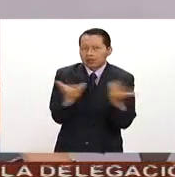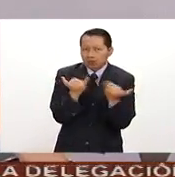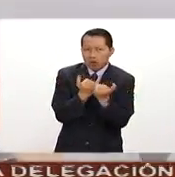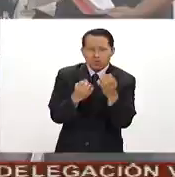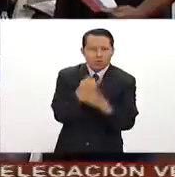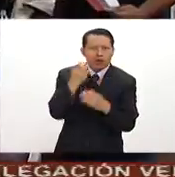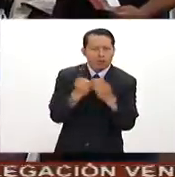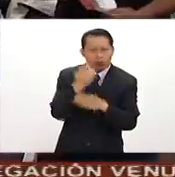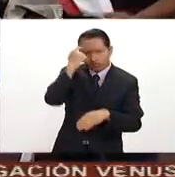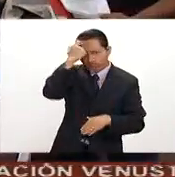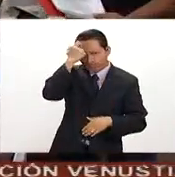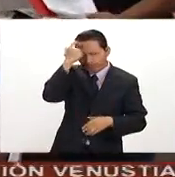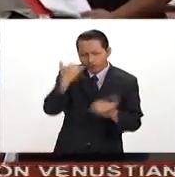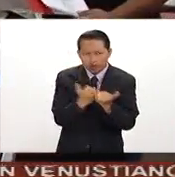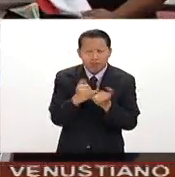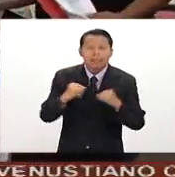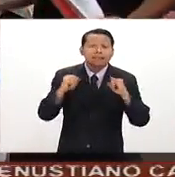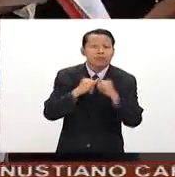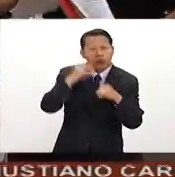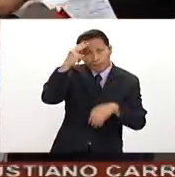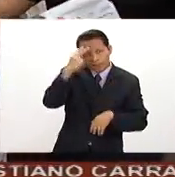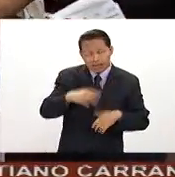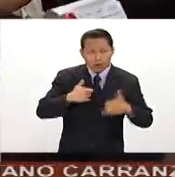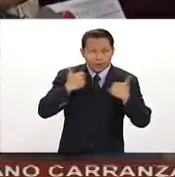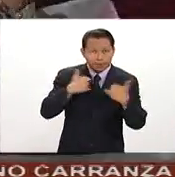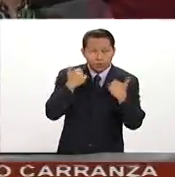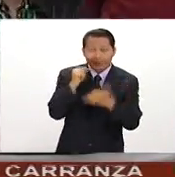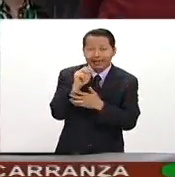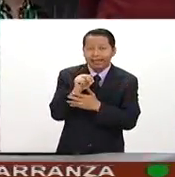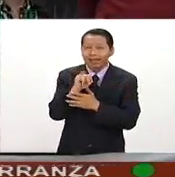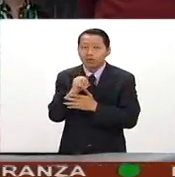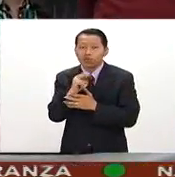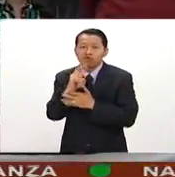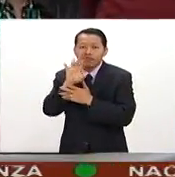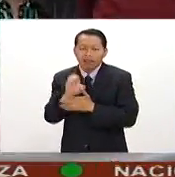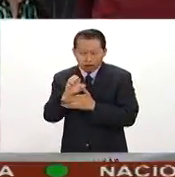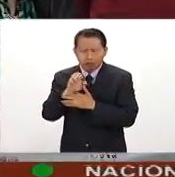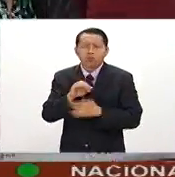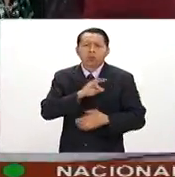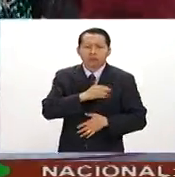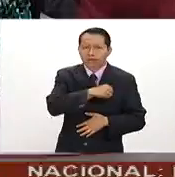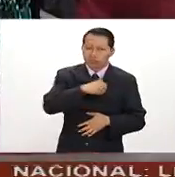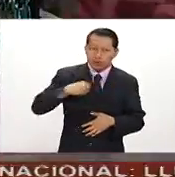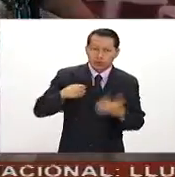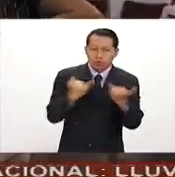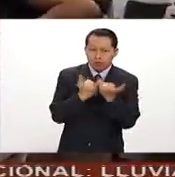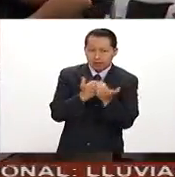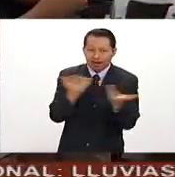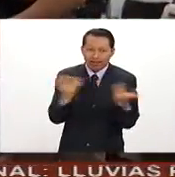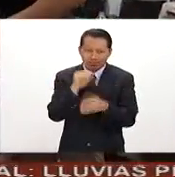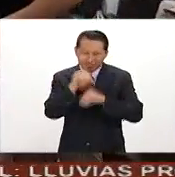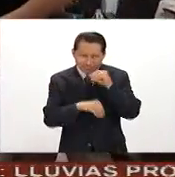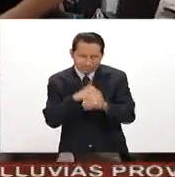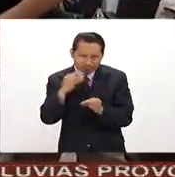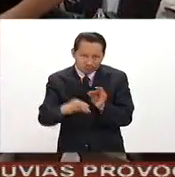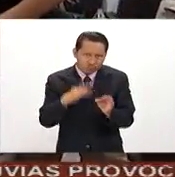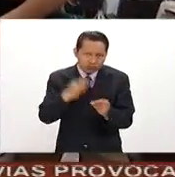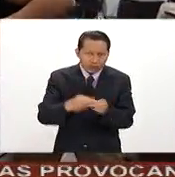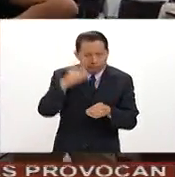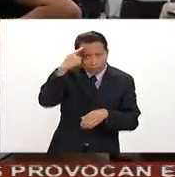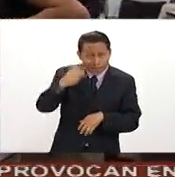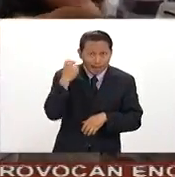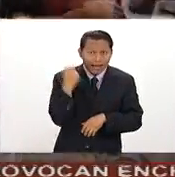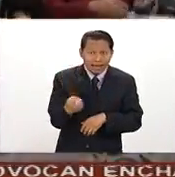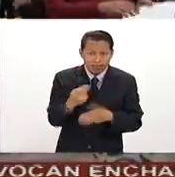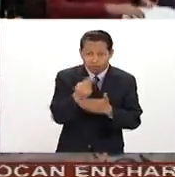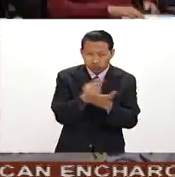innovadoras. El Instituto Mexicano de la Juventud se comprometió a dar seguimiento a la colección para lograr que esos